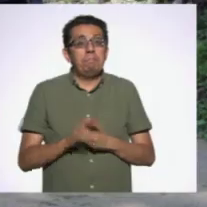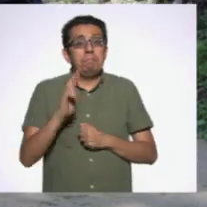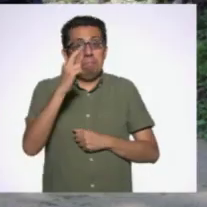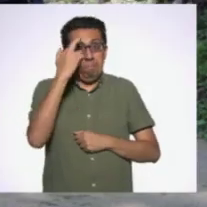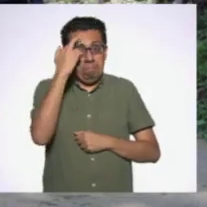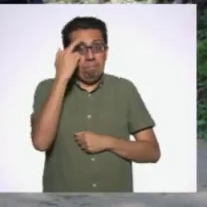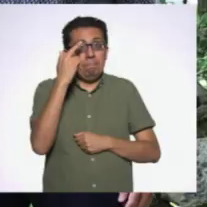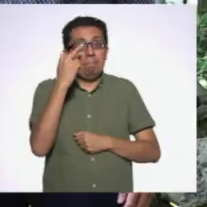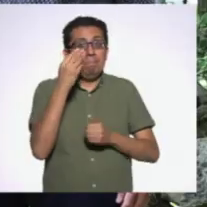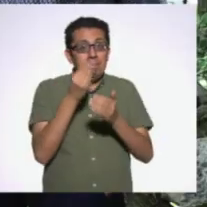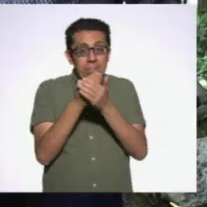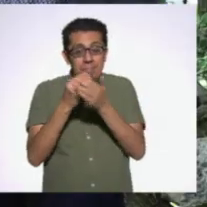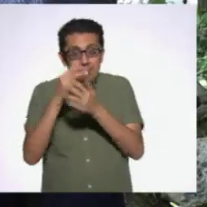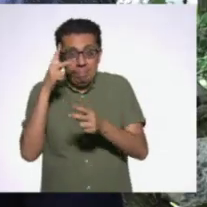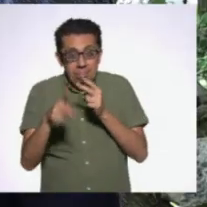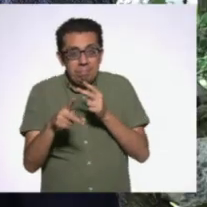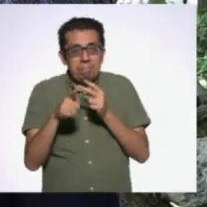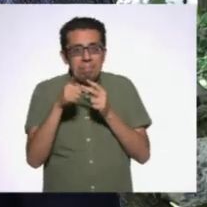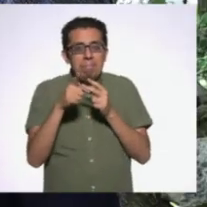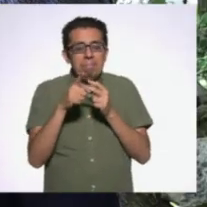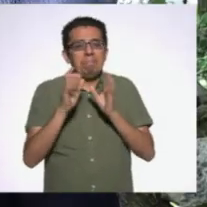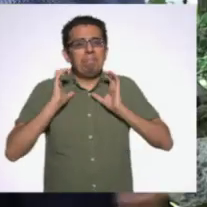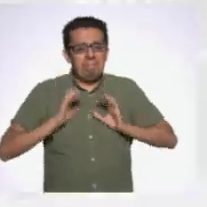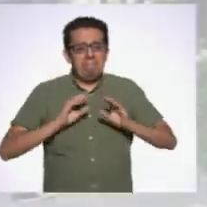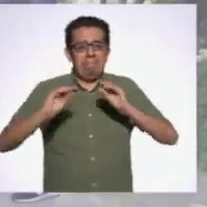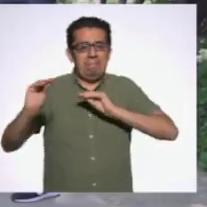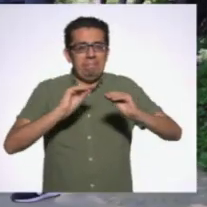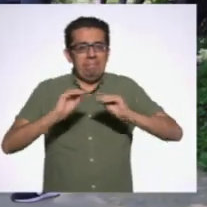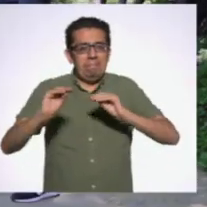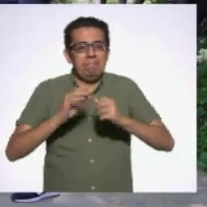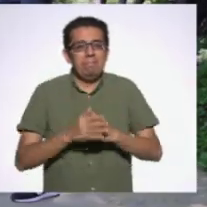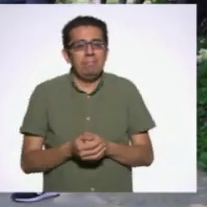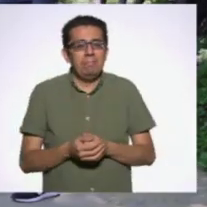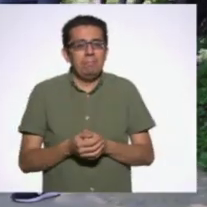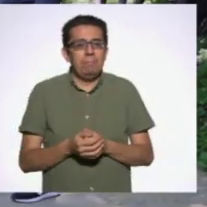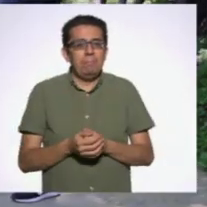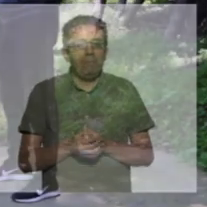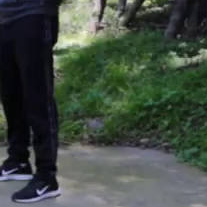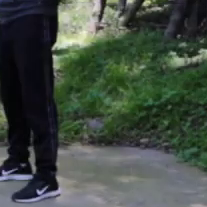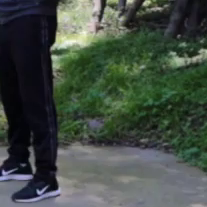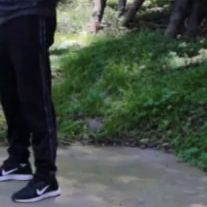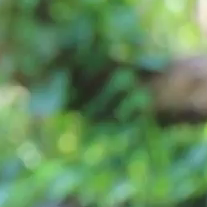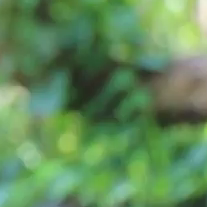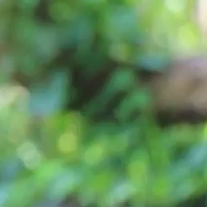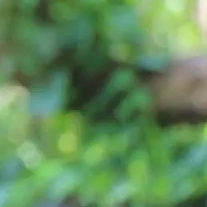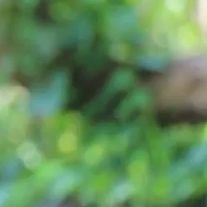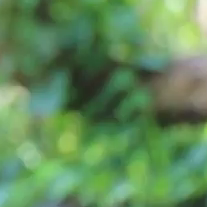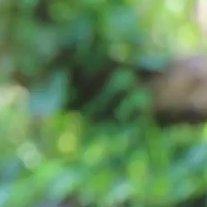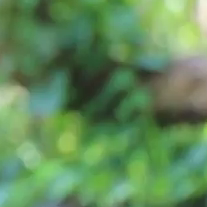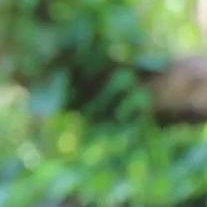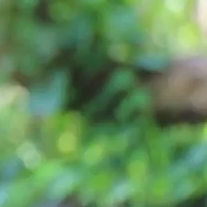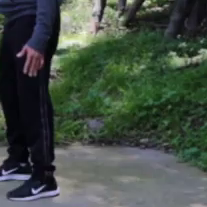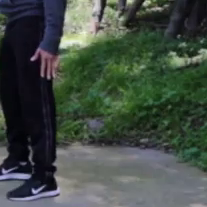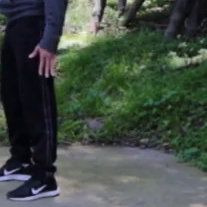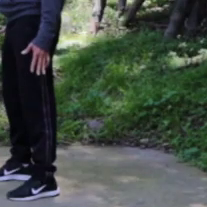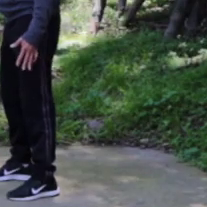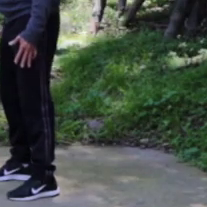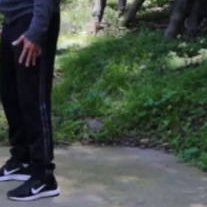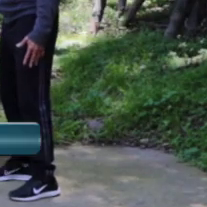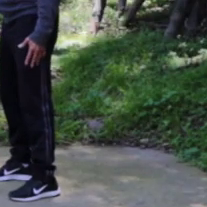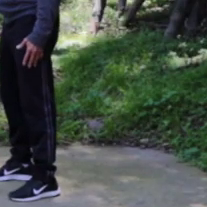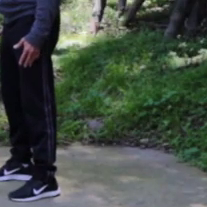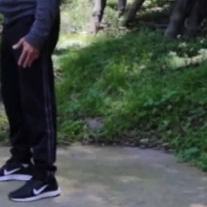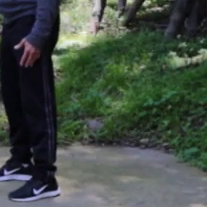Recuerda, entre clase y clase, activa tu cuerpo. En esta ocasión vamos a trabajar el tríceps. Nos vamos a